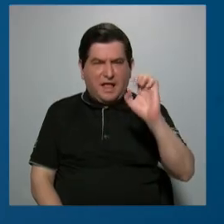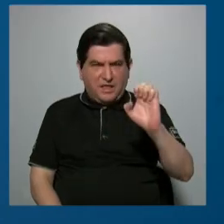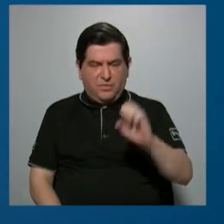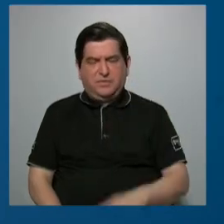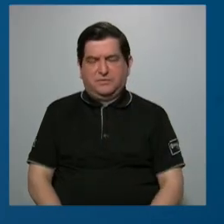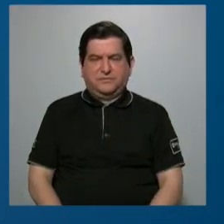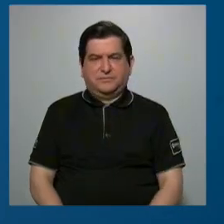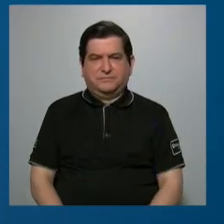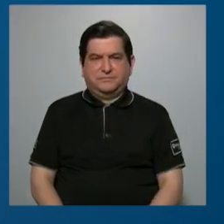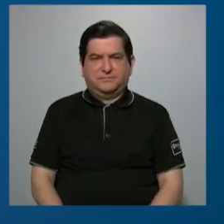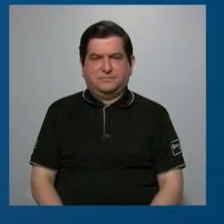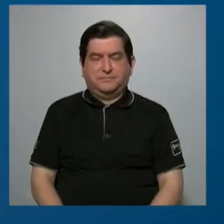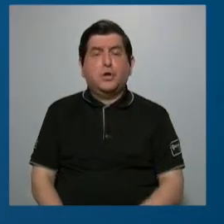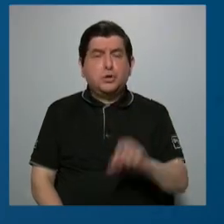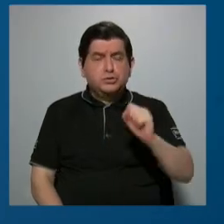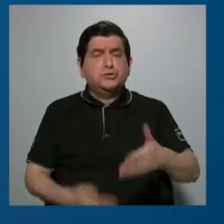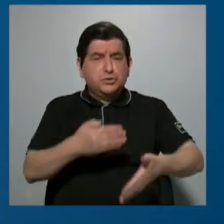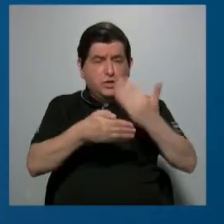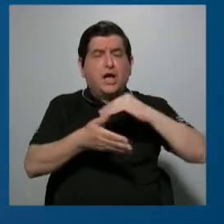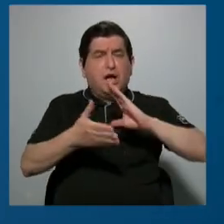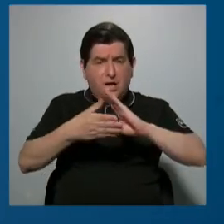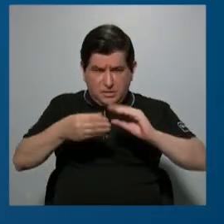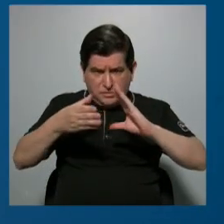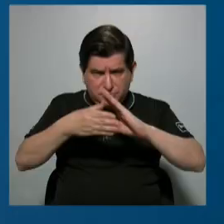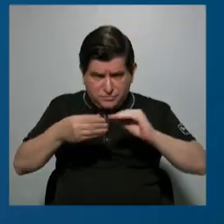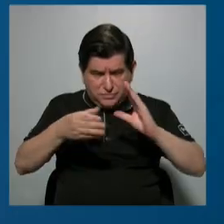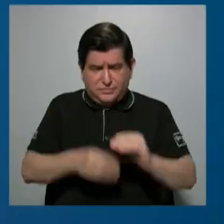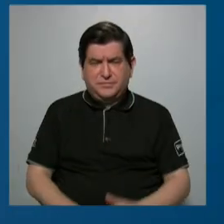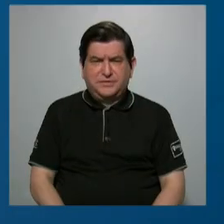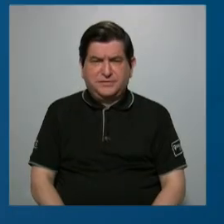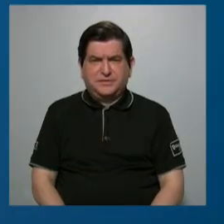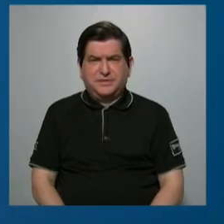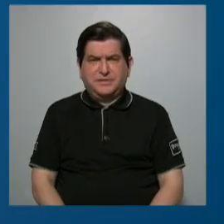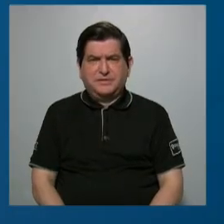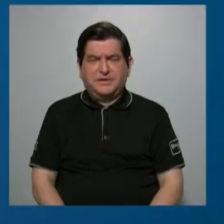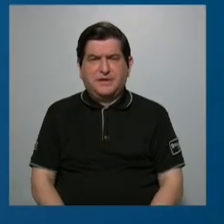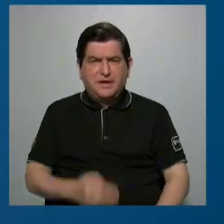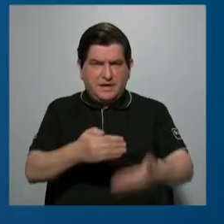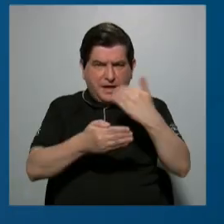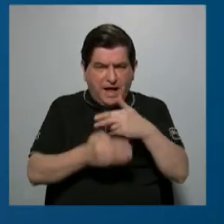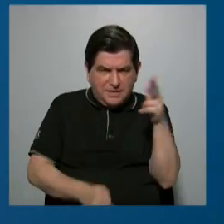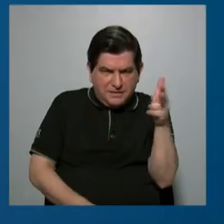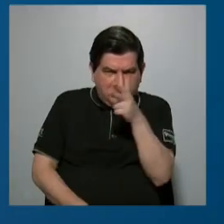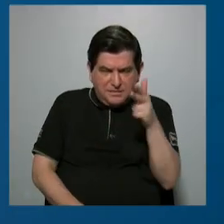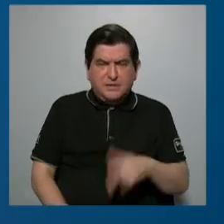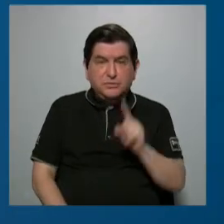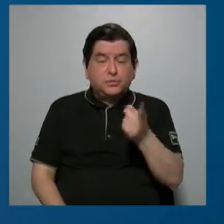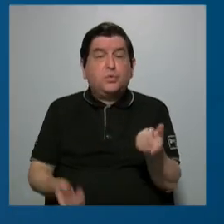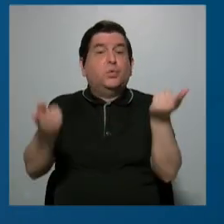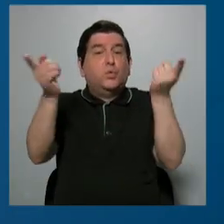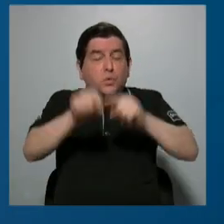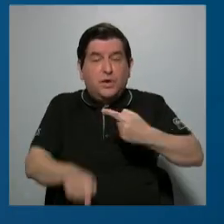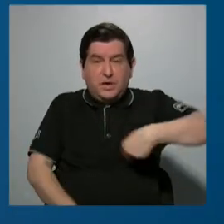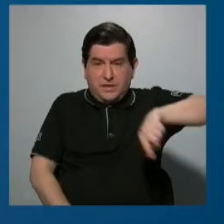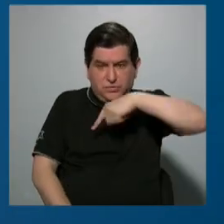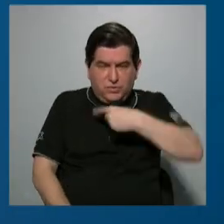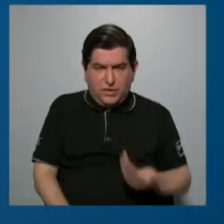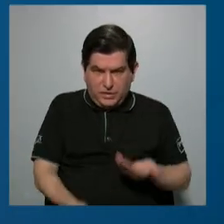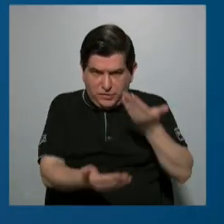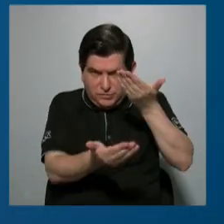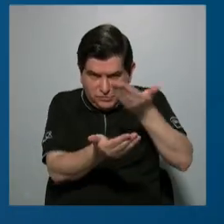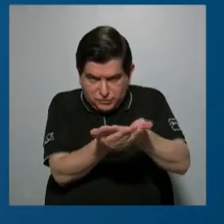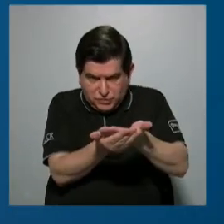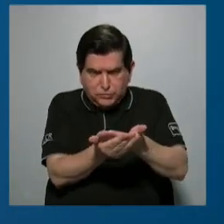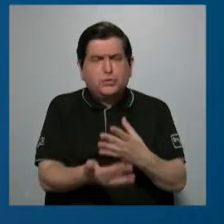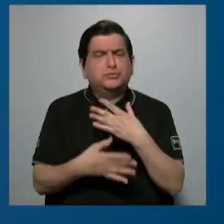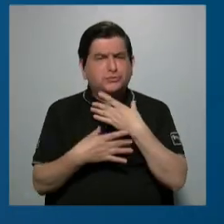Sí, bueno, en efecto, comentábamos ahora, hace unos minutos fuera de cámaras, uno de los casos que nos propusieron